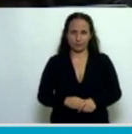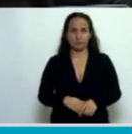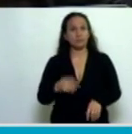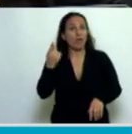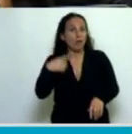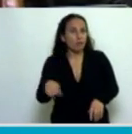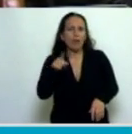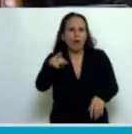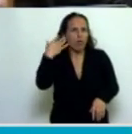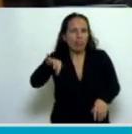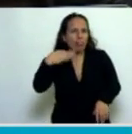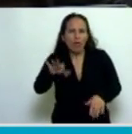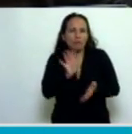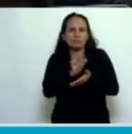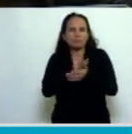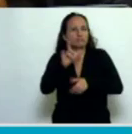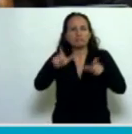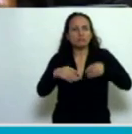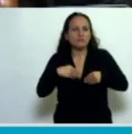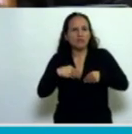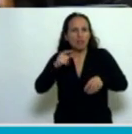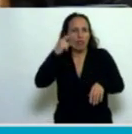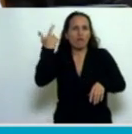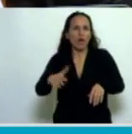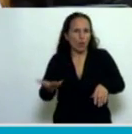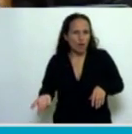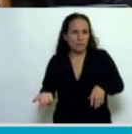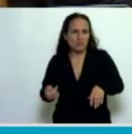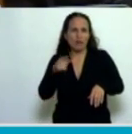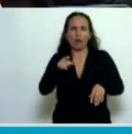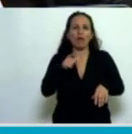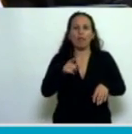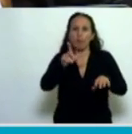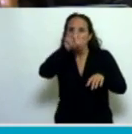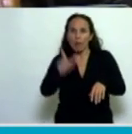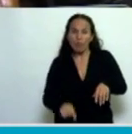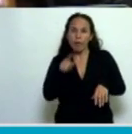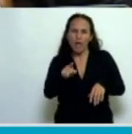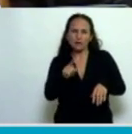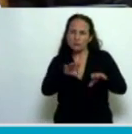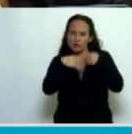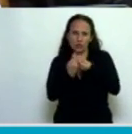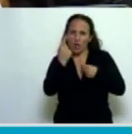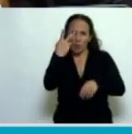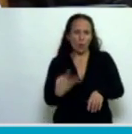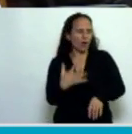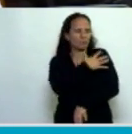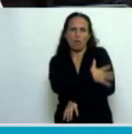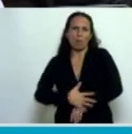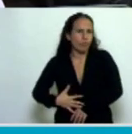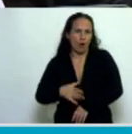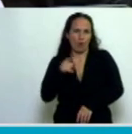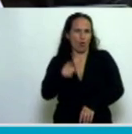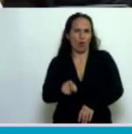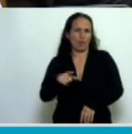Pero debería darles vergüenza aceptar en público que más de 1/4 de este país es pobre y, como si fuera poco, dejan a una